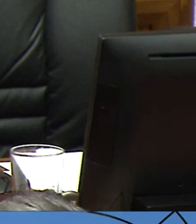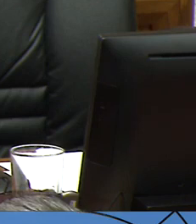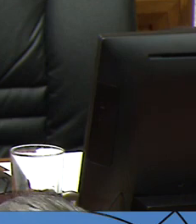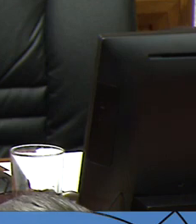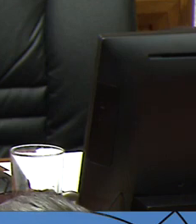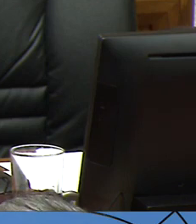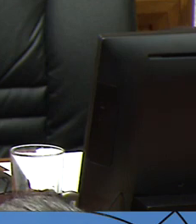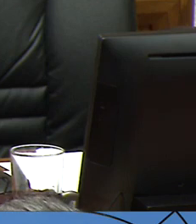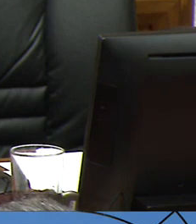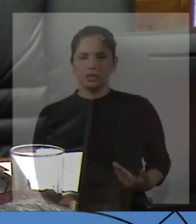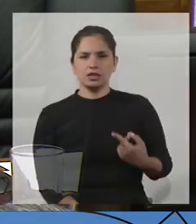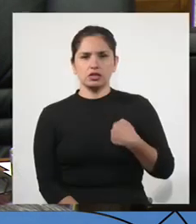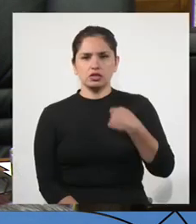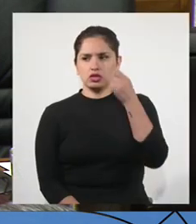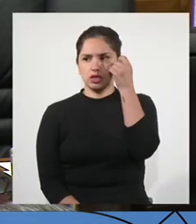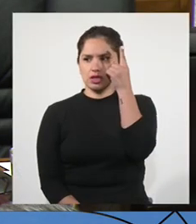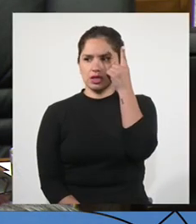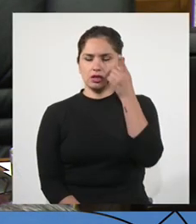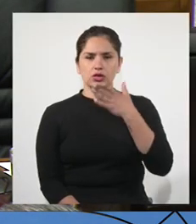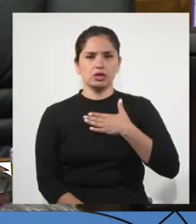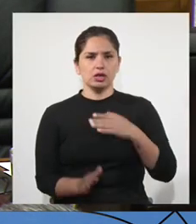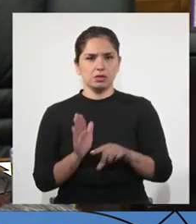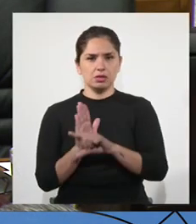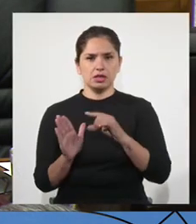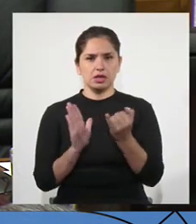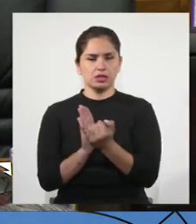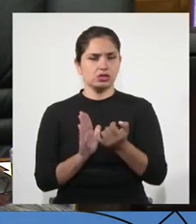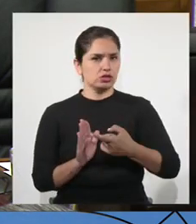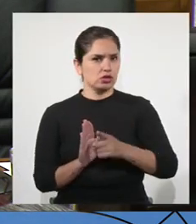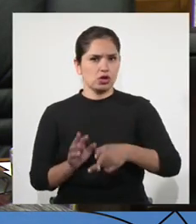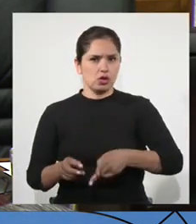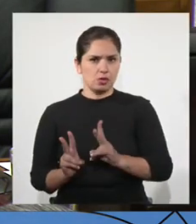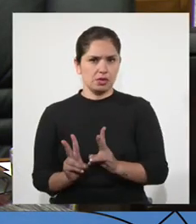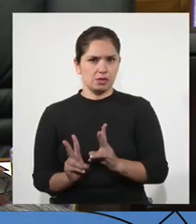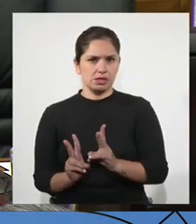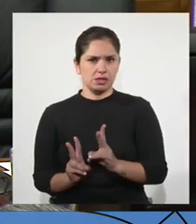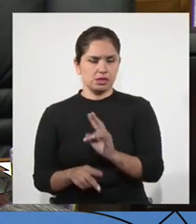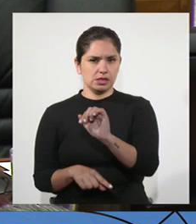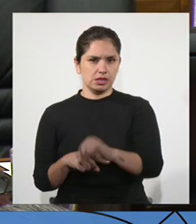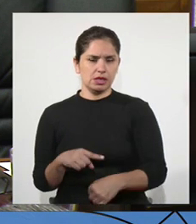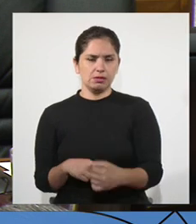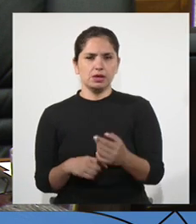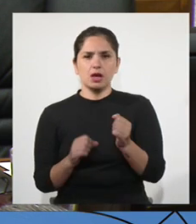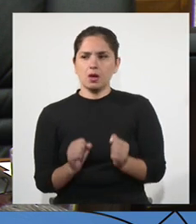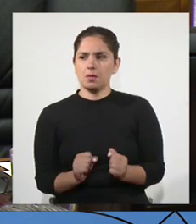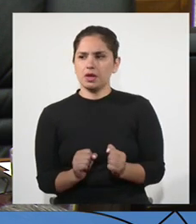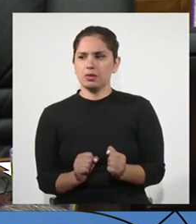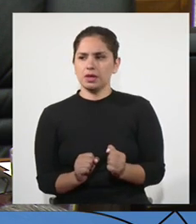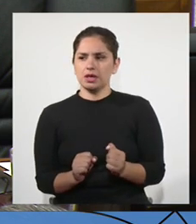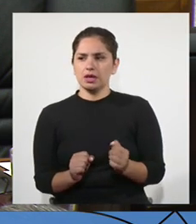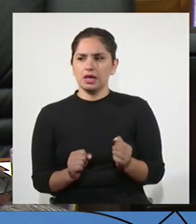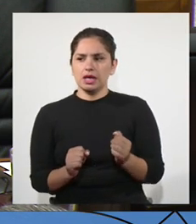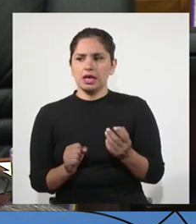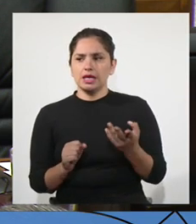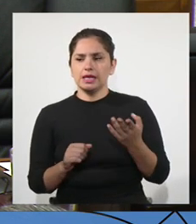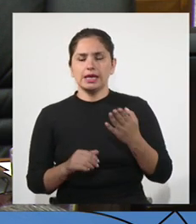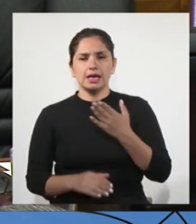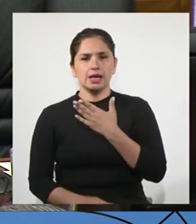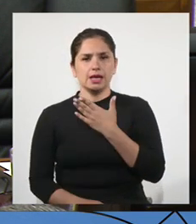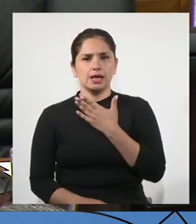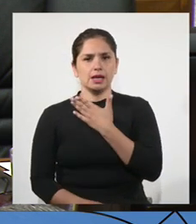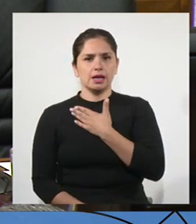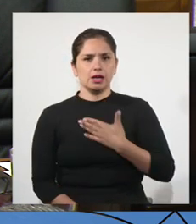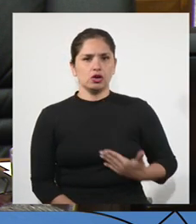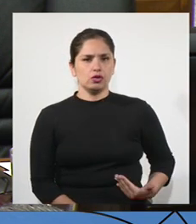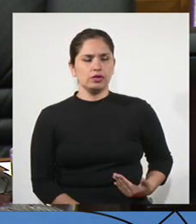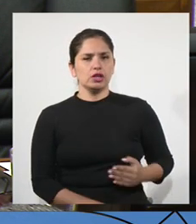Presidente, yo entiendo que mi indicación es inadmisible, pero quisiera ver la posibilidad que el Ejecutivo la acogiera, dado